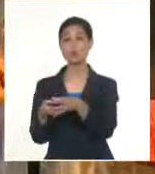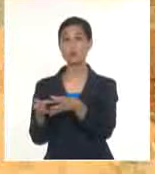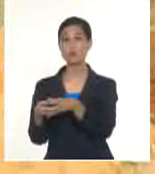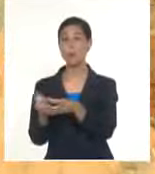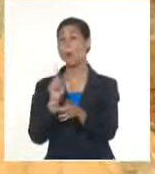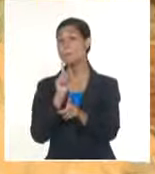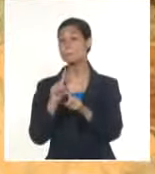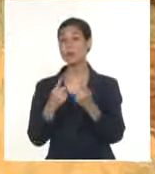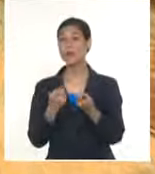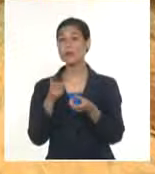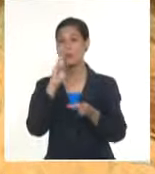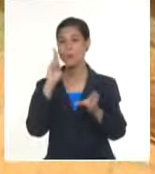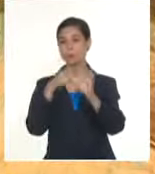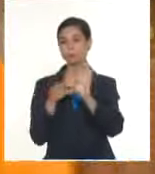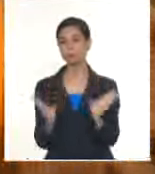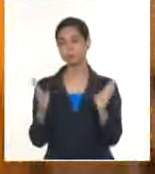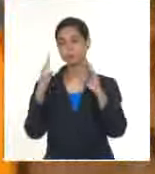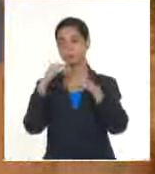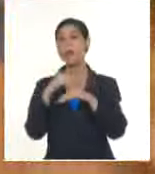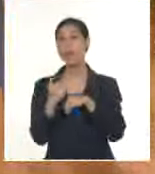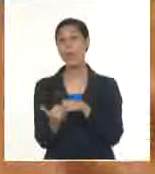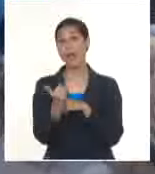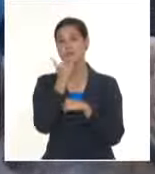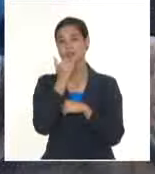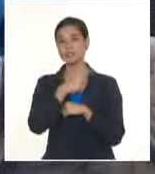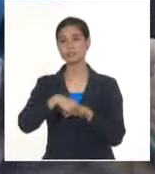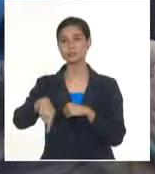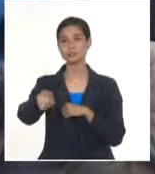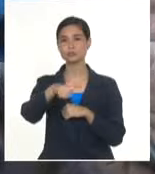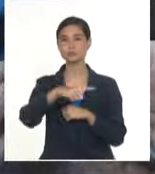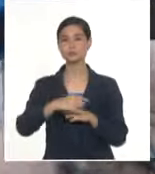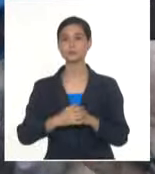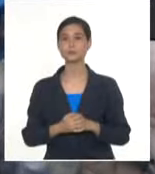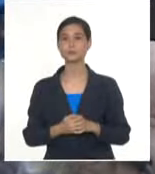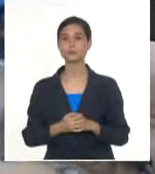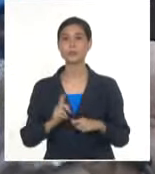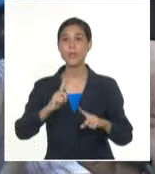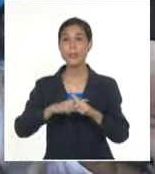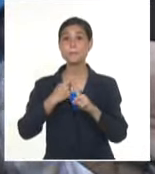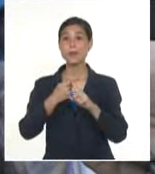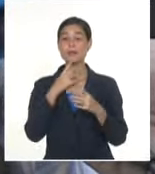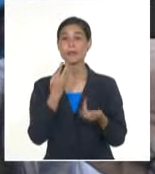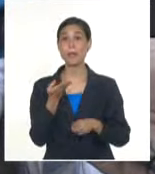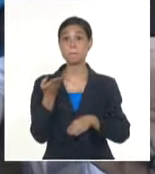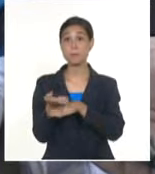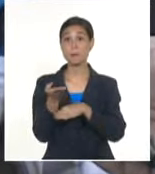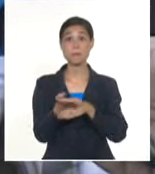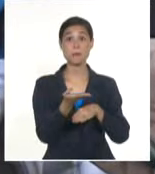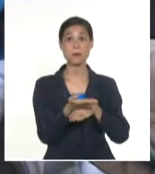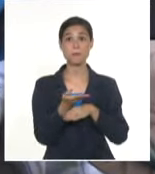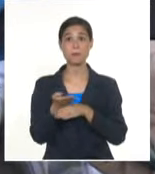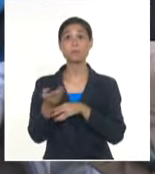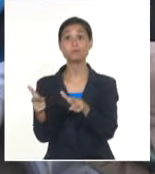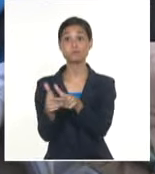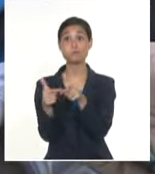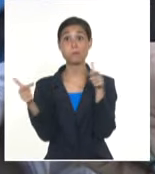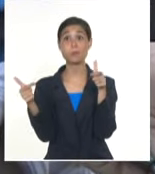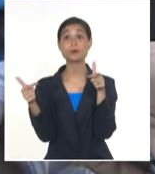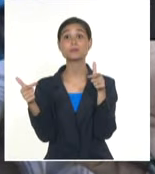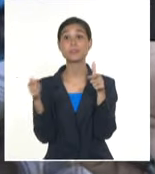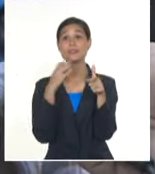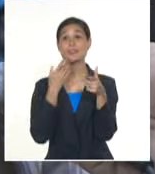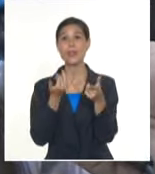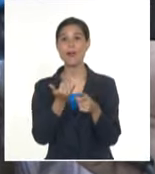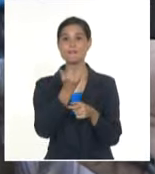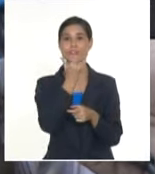distribuida. Todos estos elementos se combinan, además del comportamiento de la demanda, motivado también de alguna manera por los niveles de afectación